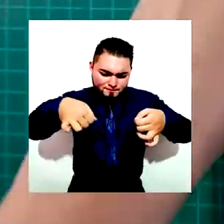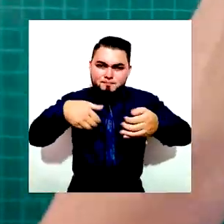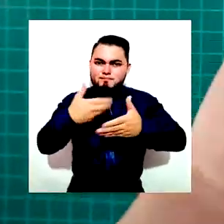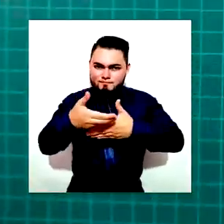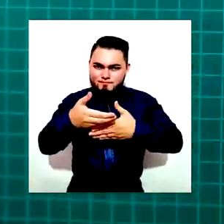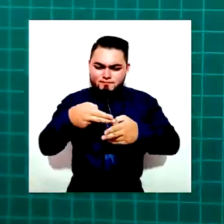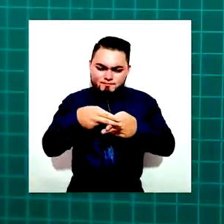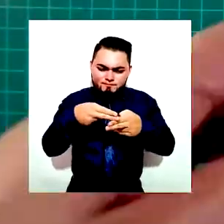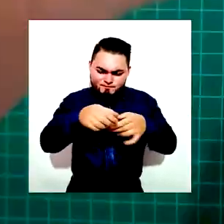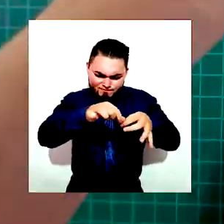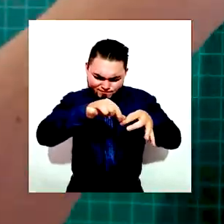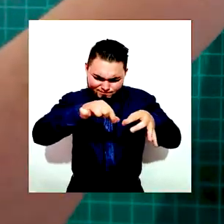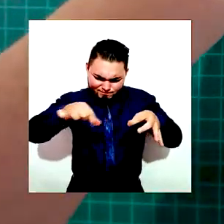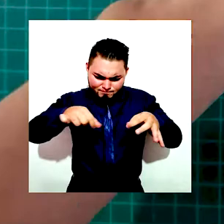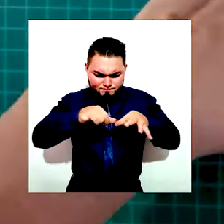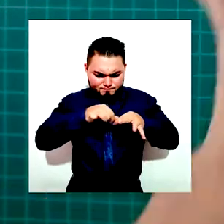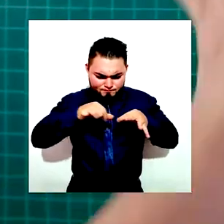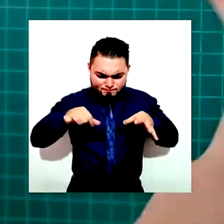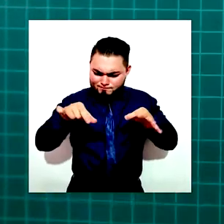estilete.